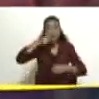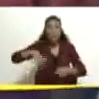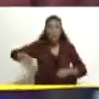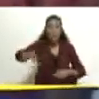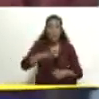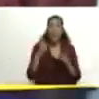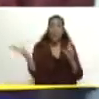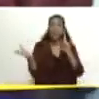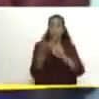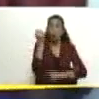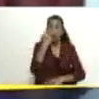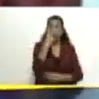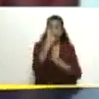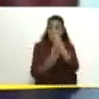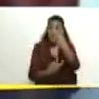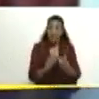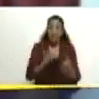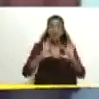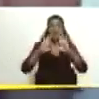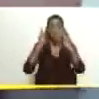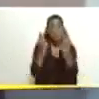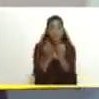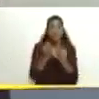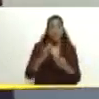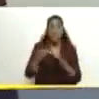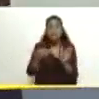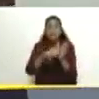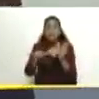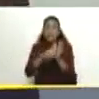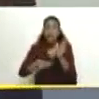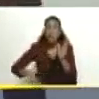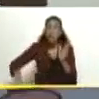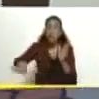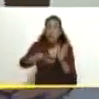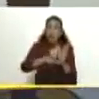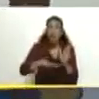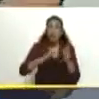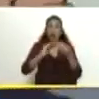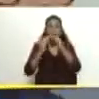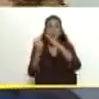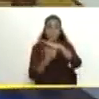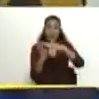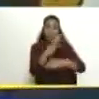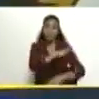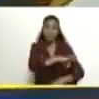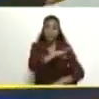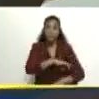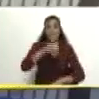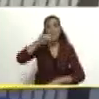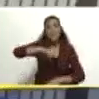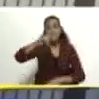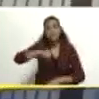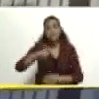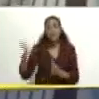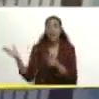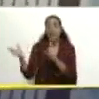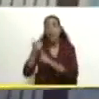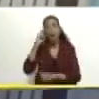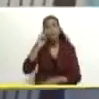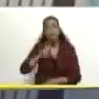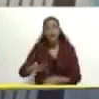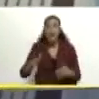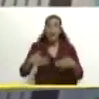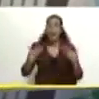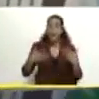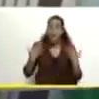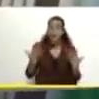popular logramos visitar a varias familias que están cerca del punto y círculo de esta base de Misiones, y logramos ver la